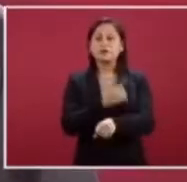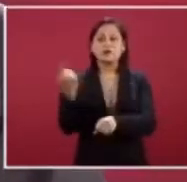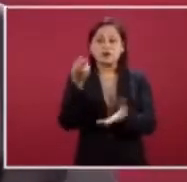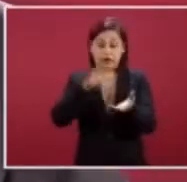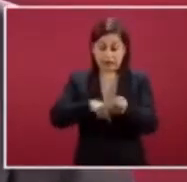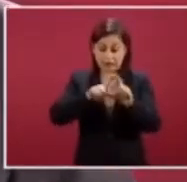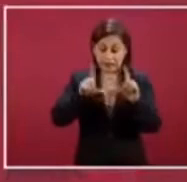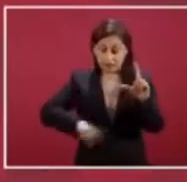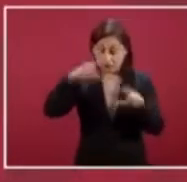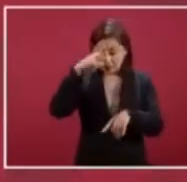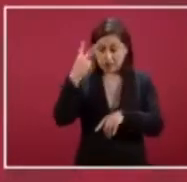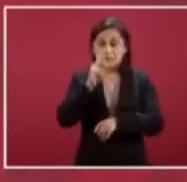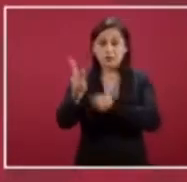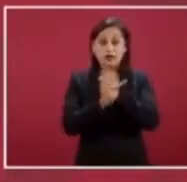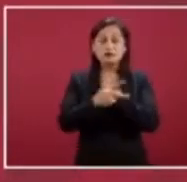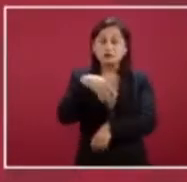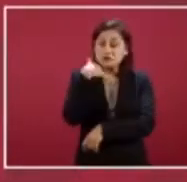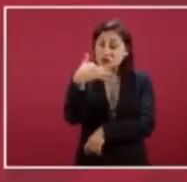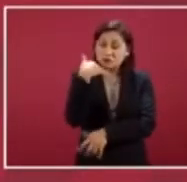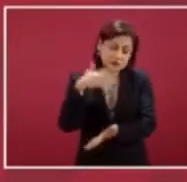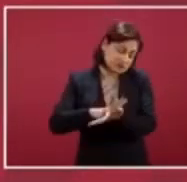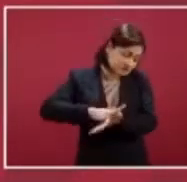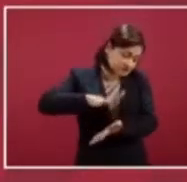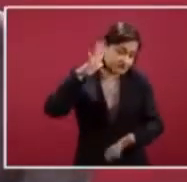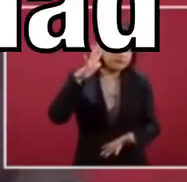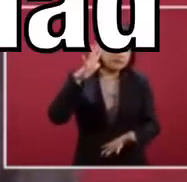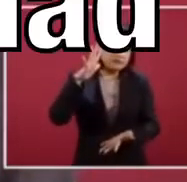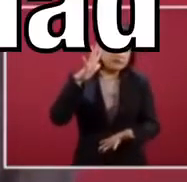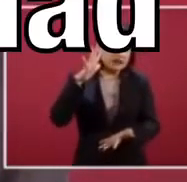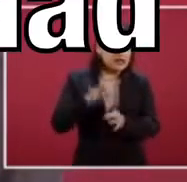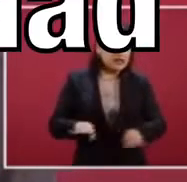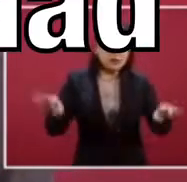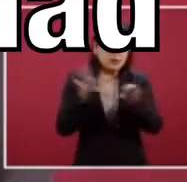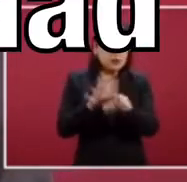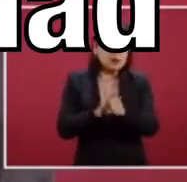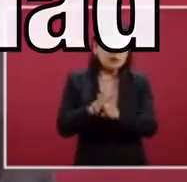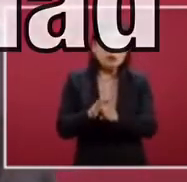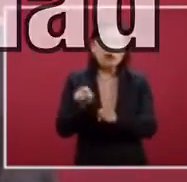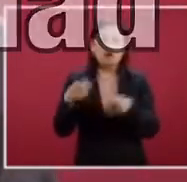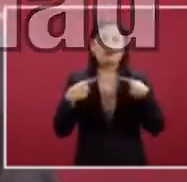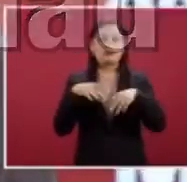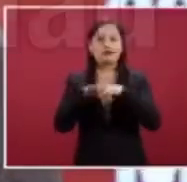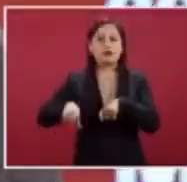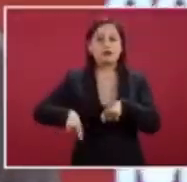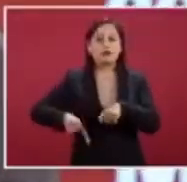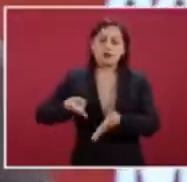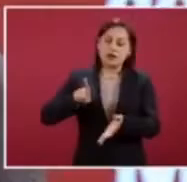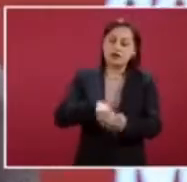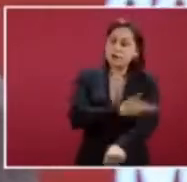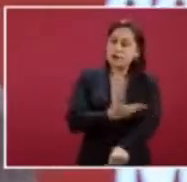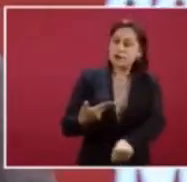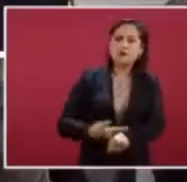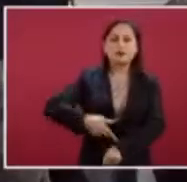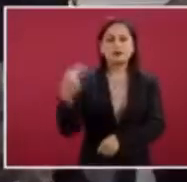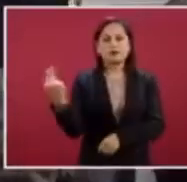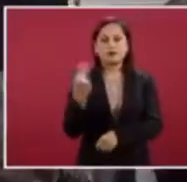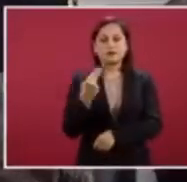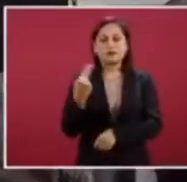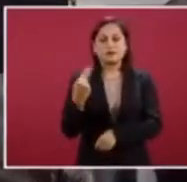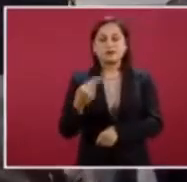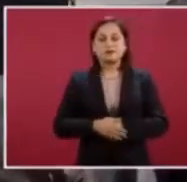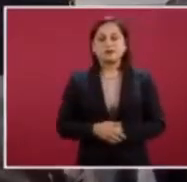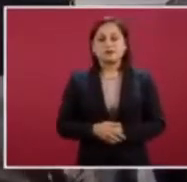tanta corrupción, lo más importante es que haya servidores públicos honestos, de esos que prefieren dejarle a sus hijos